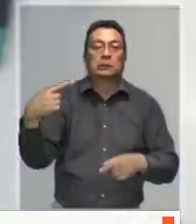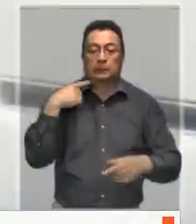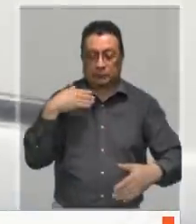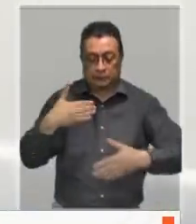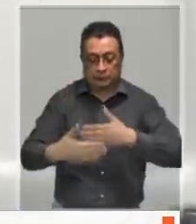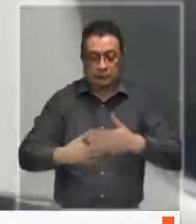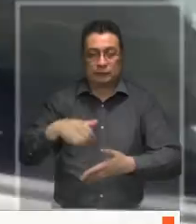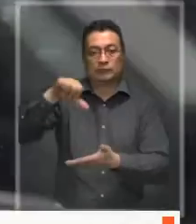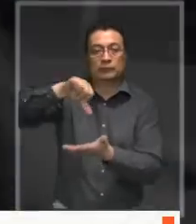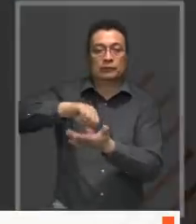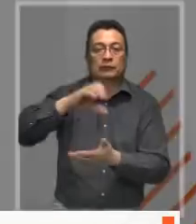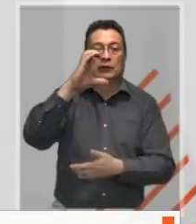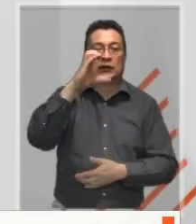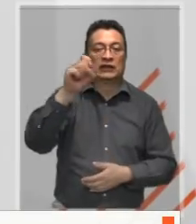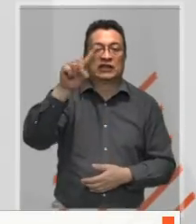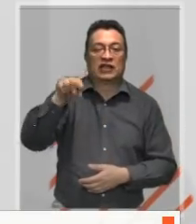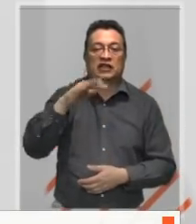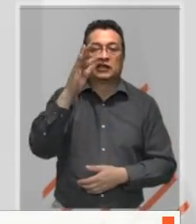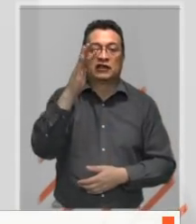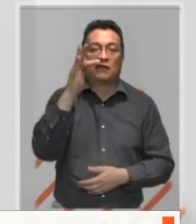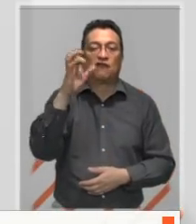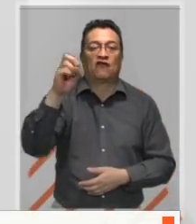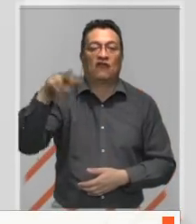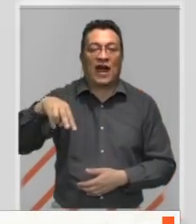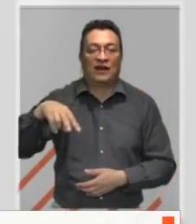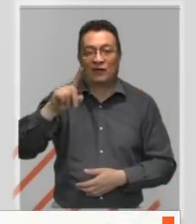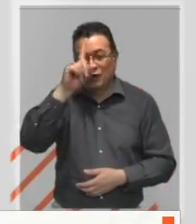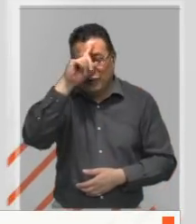este centro de salud familiar.